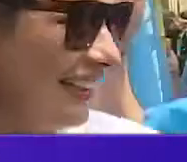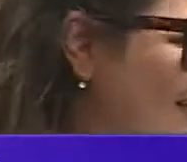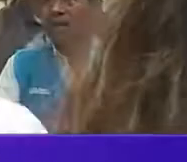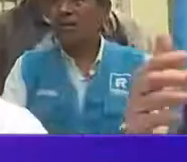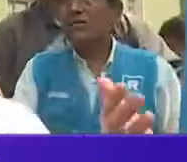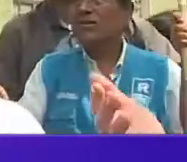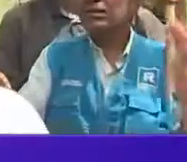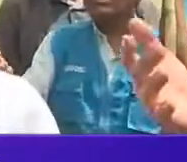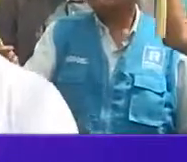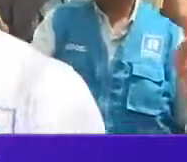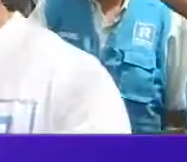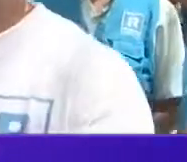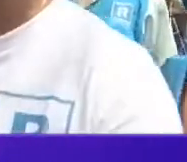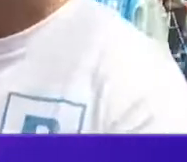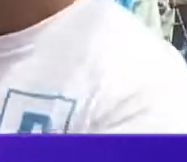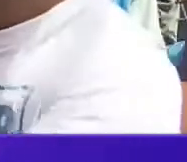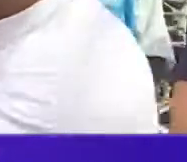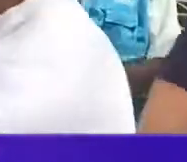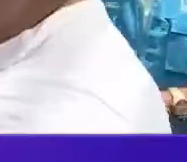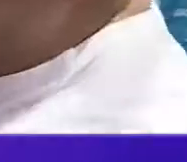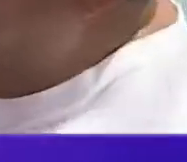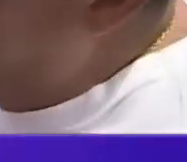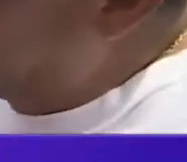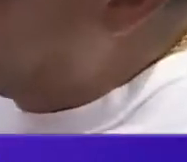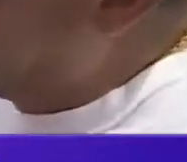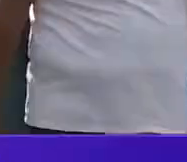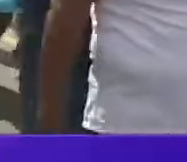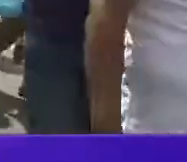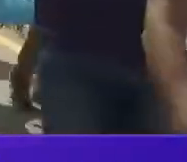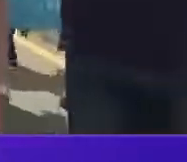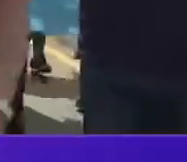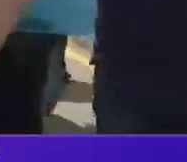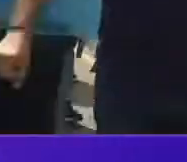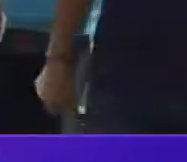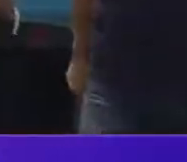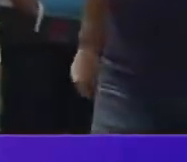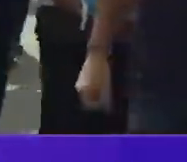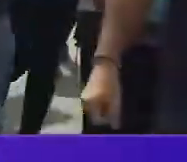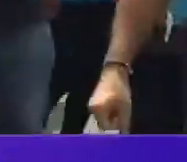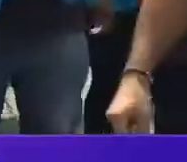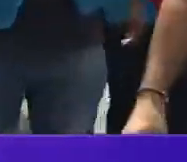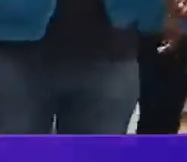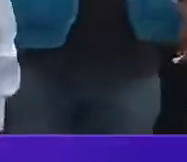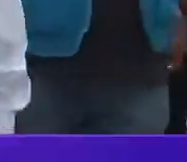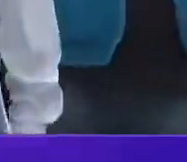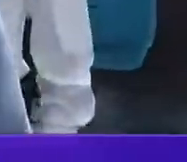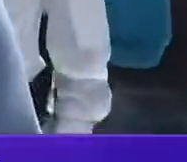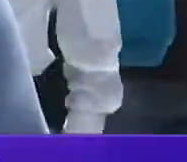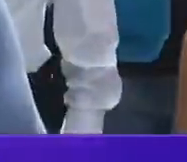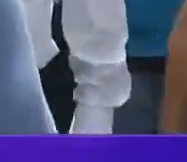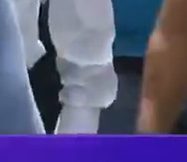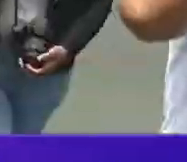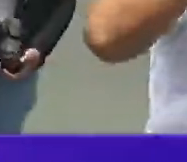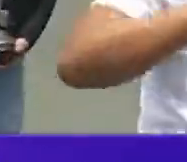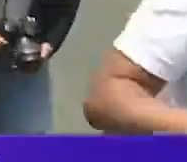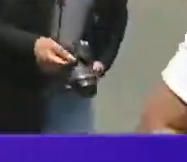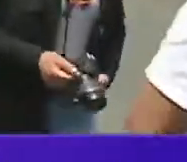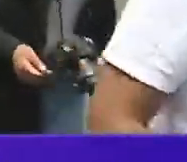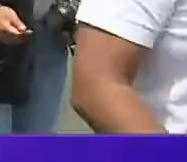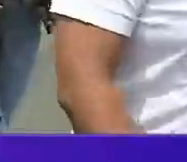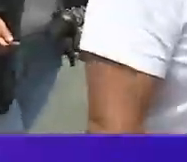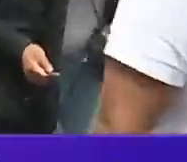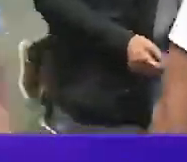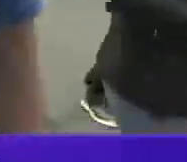40. En entrevista para Buenas Nuevas, Malas Nuevas, Julio Gagó aseguró que pese a sus intentos no ha podido hablar con el